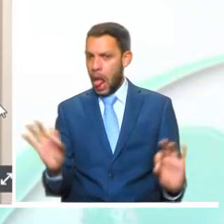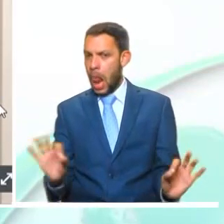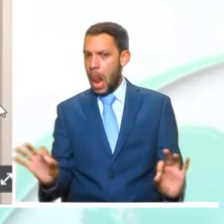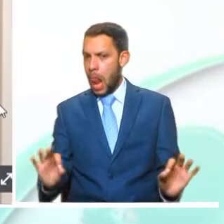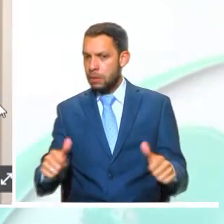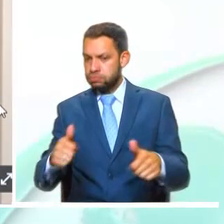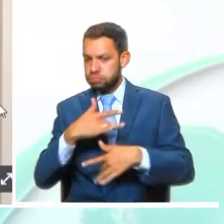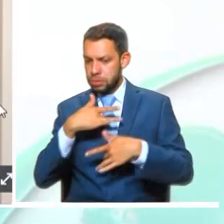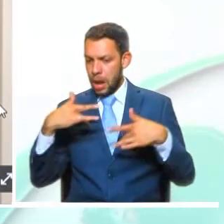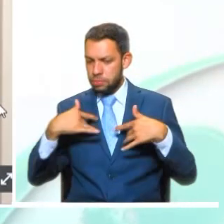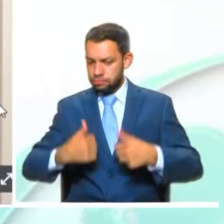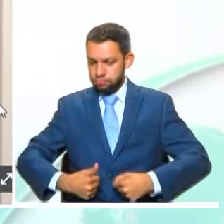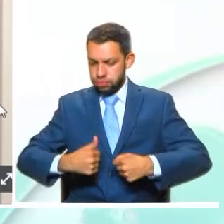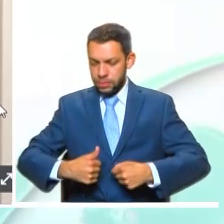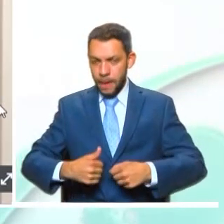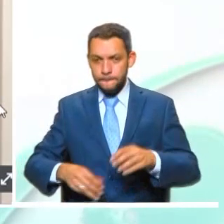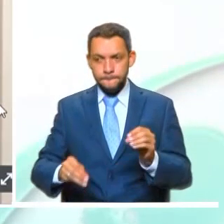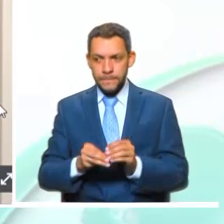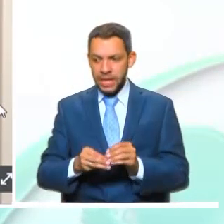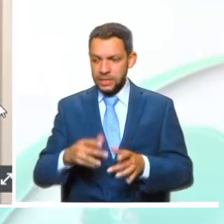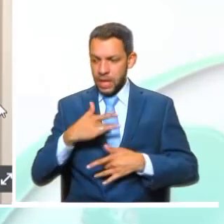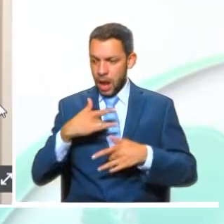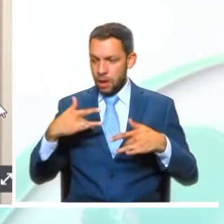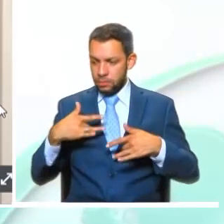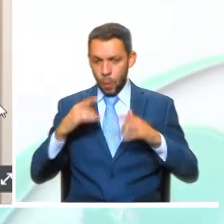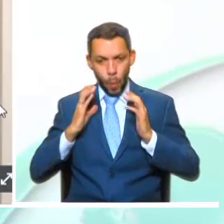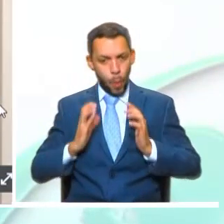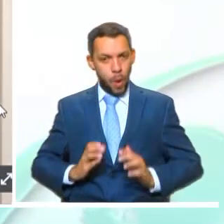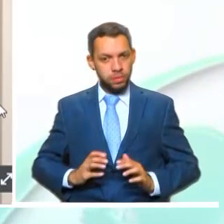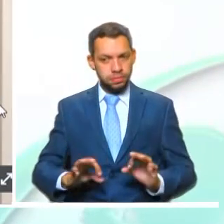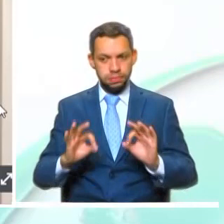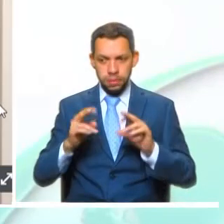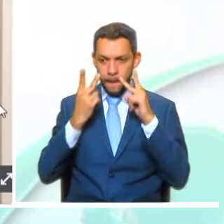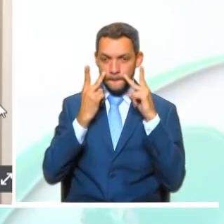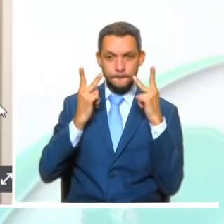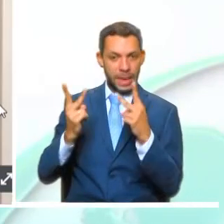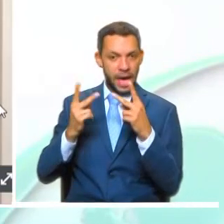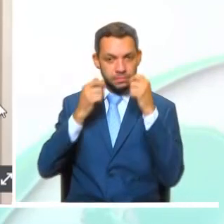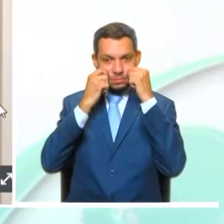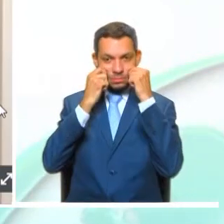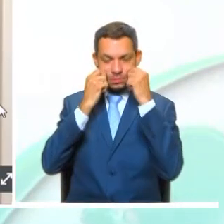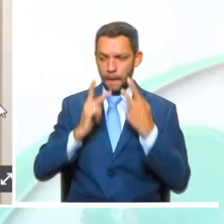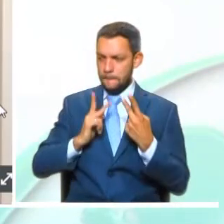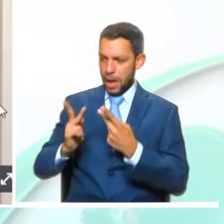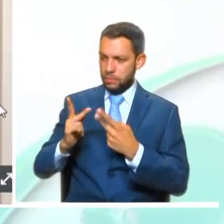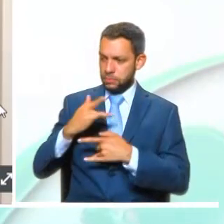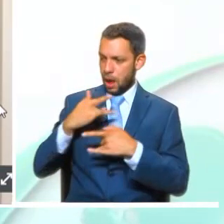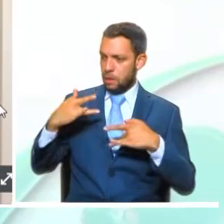conservaba su peso muy aparentemente saludable